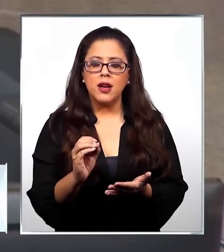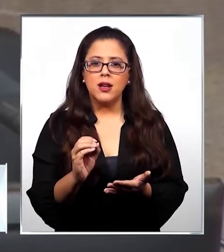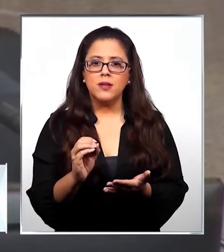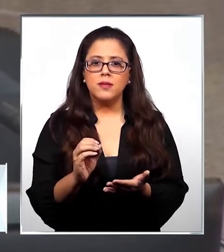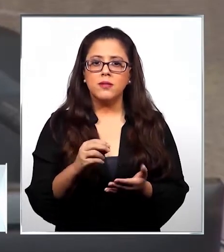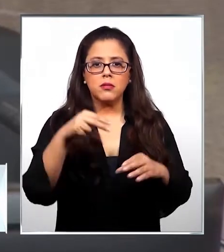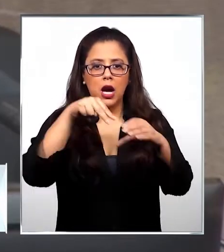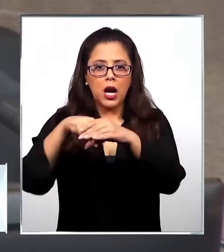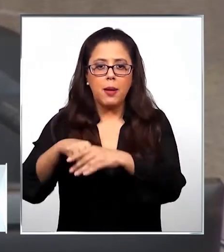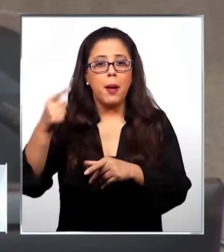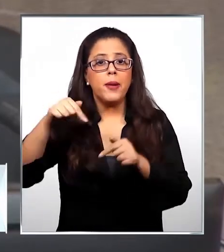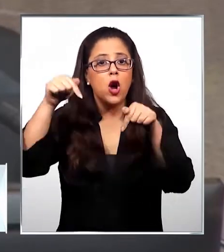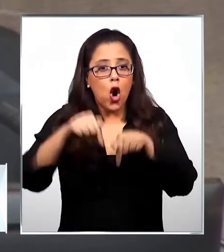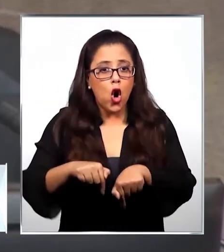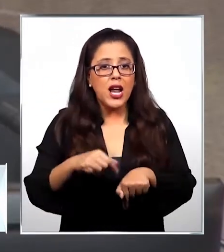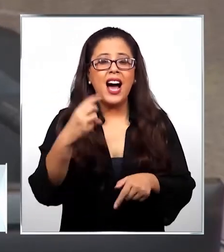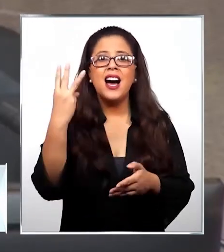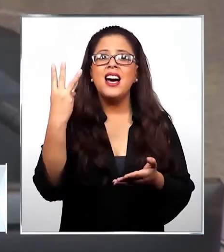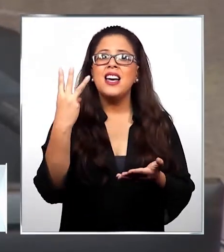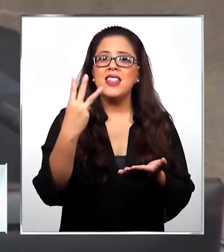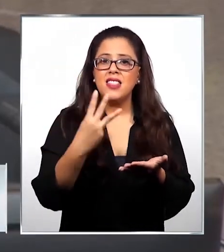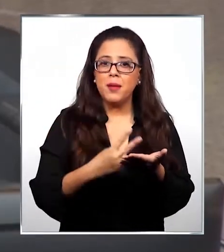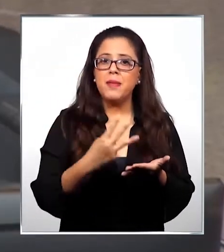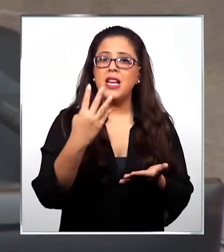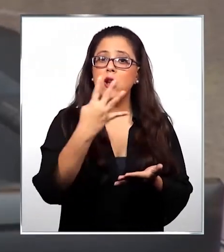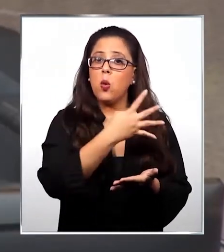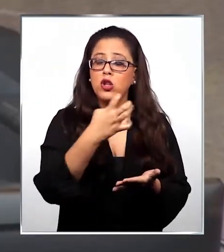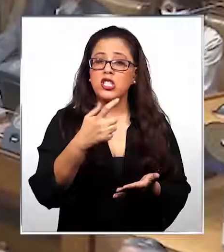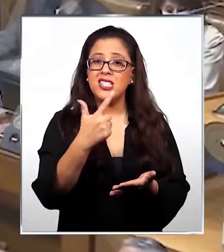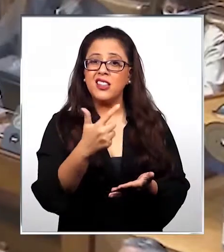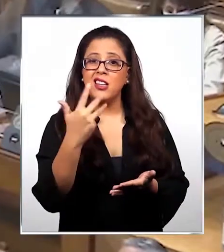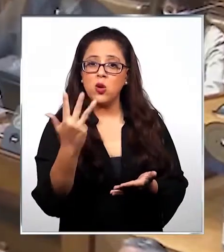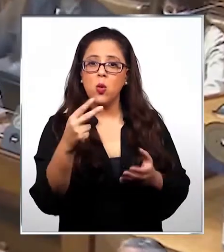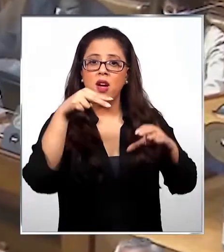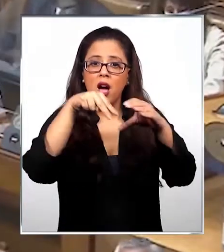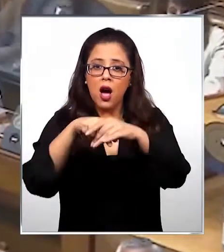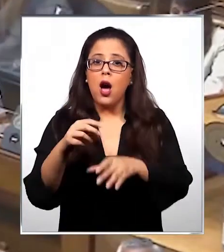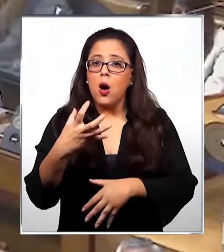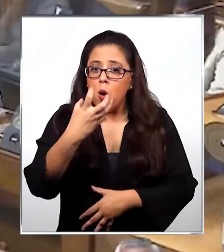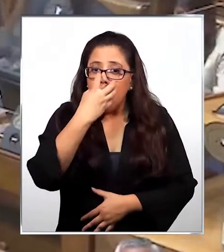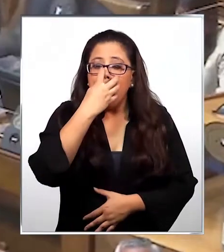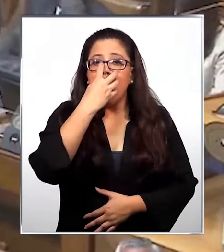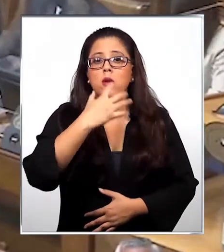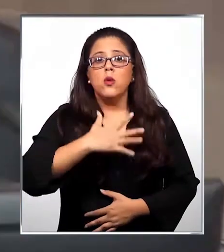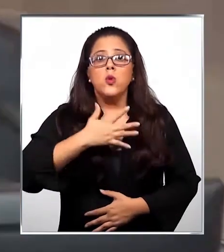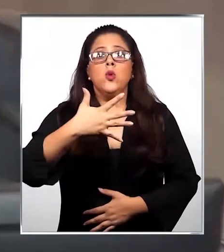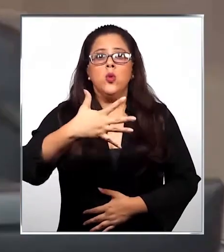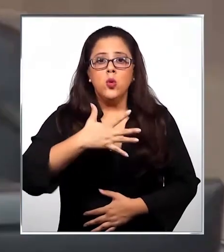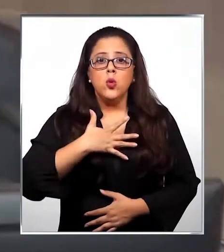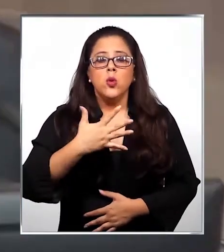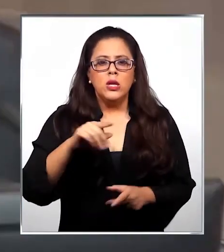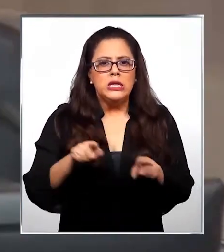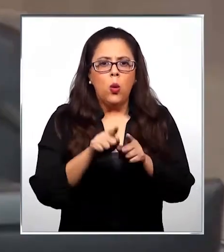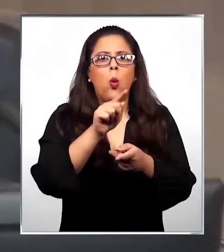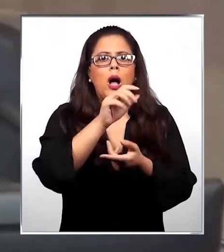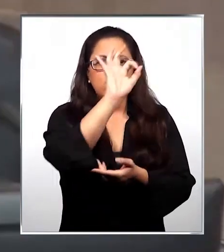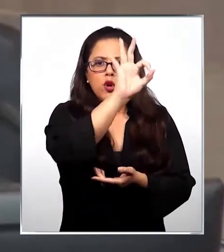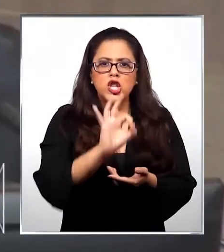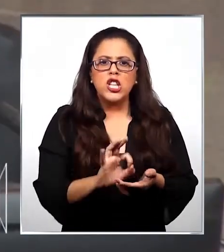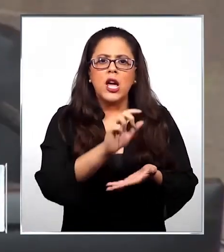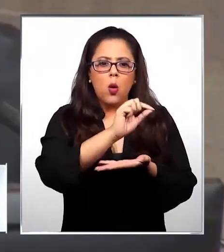2021 tenemos 3.479 camas ventiladas. Por lo tanto, nosotros hemos tenido un aumento en porcentaje